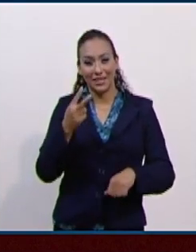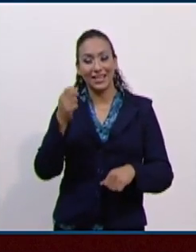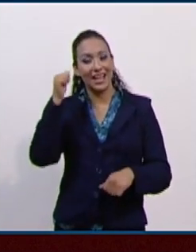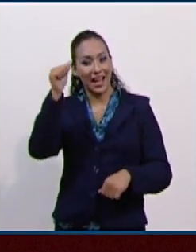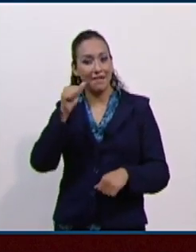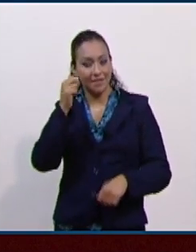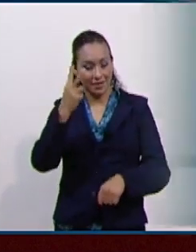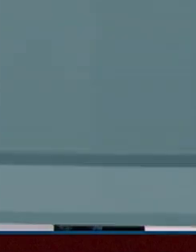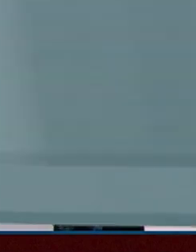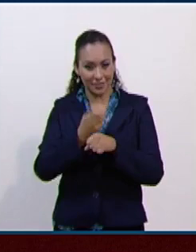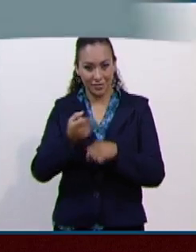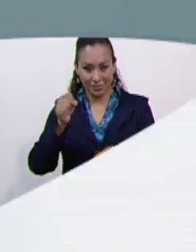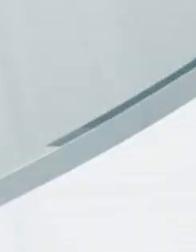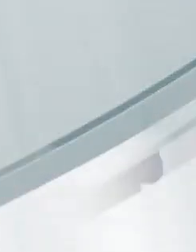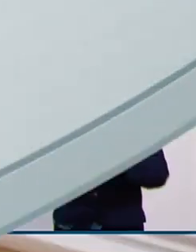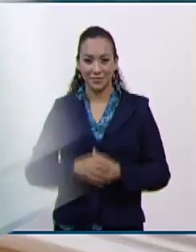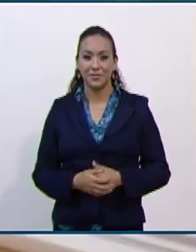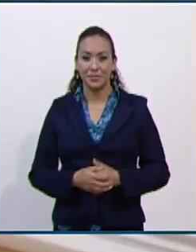abril.